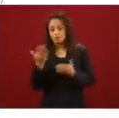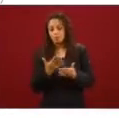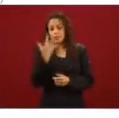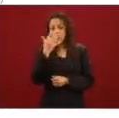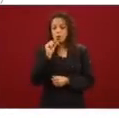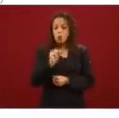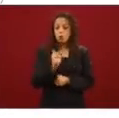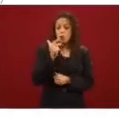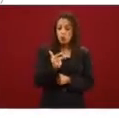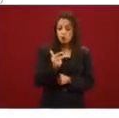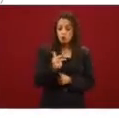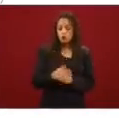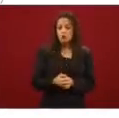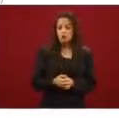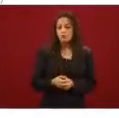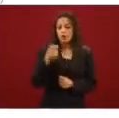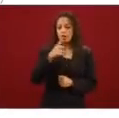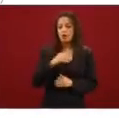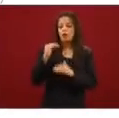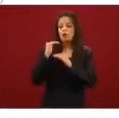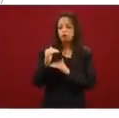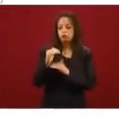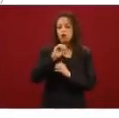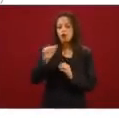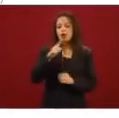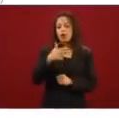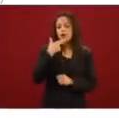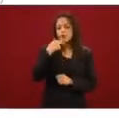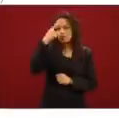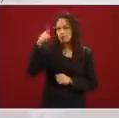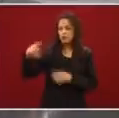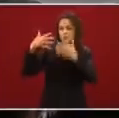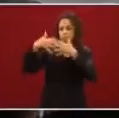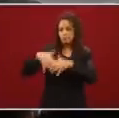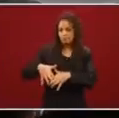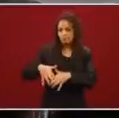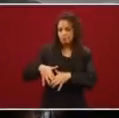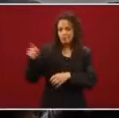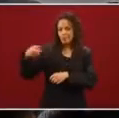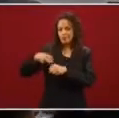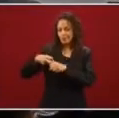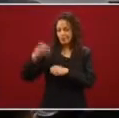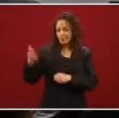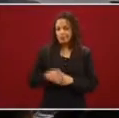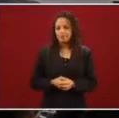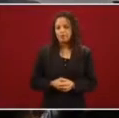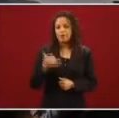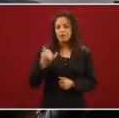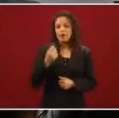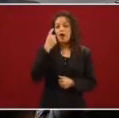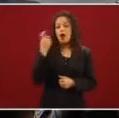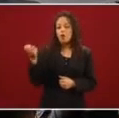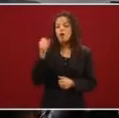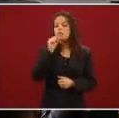que sería a lo que se limitaría el uso de Constellation Brands y exclusivamente de agua superficial.